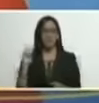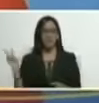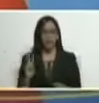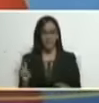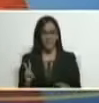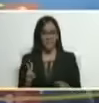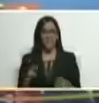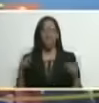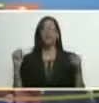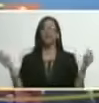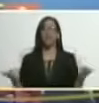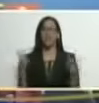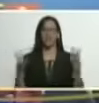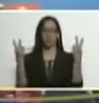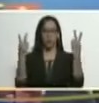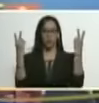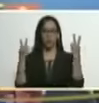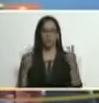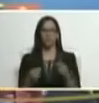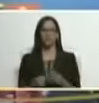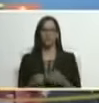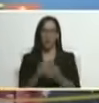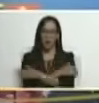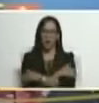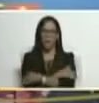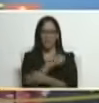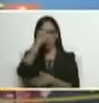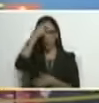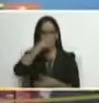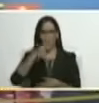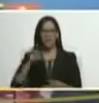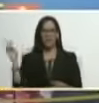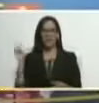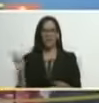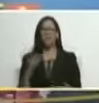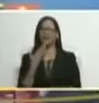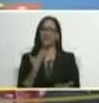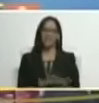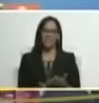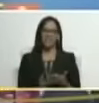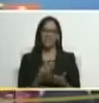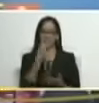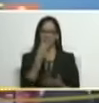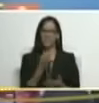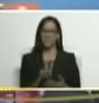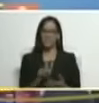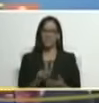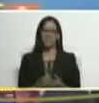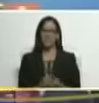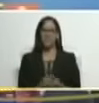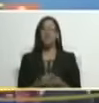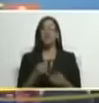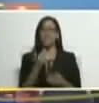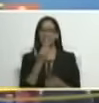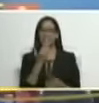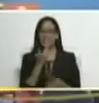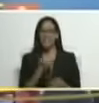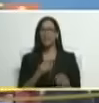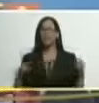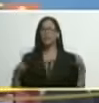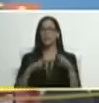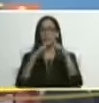de victoria. Dele un gran abrazo al pueblo de Vietnam. Gracias por esta visita. Y pronto nos vemos en